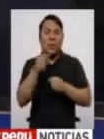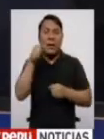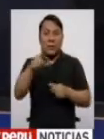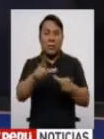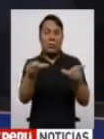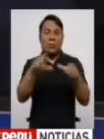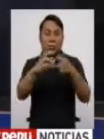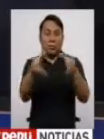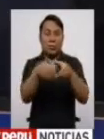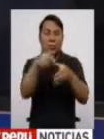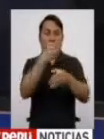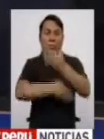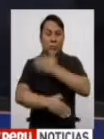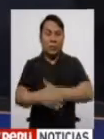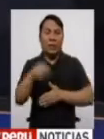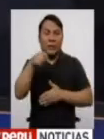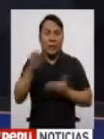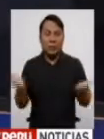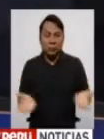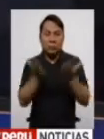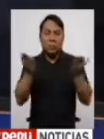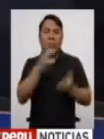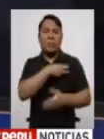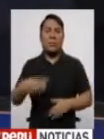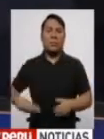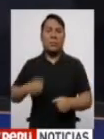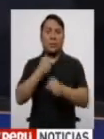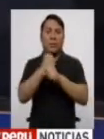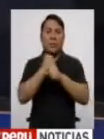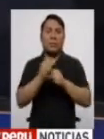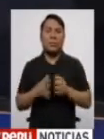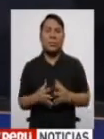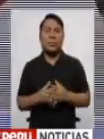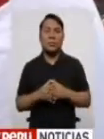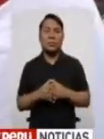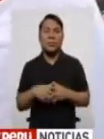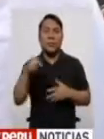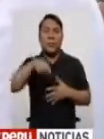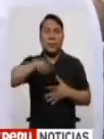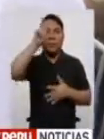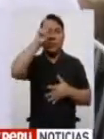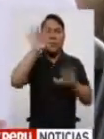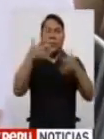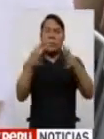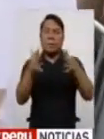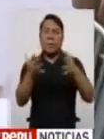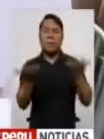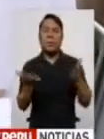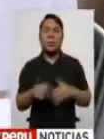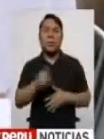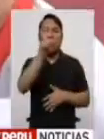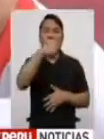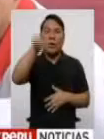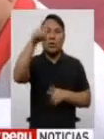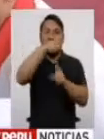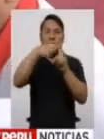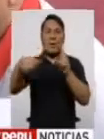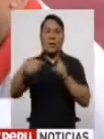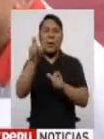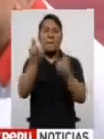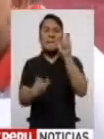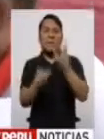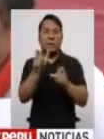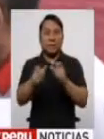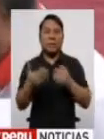de la sociedad que impulsa el Ministerio de Trabajo. En el Perú existen aproximadamente 1,5 millones de personas